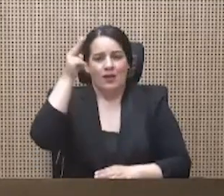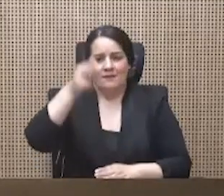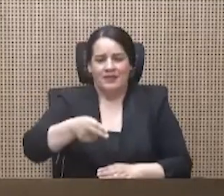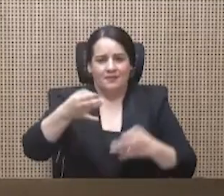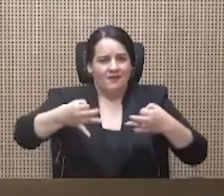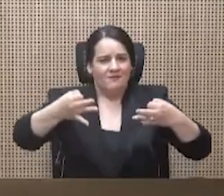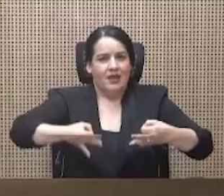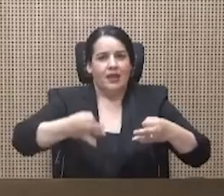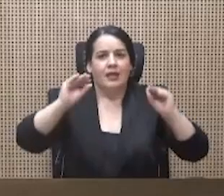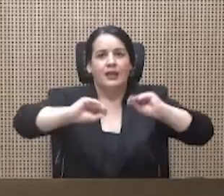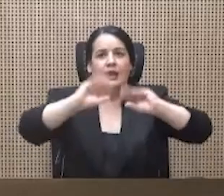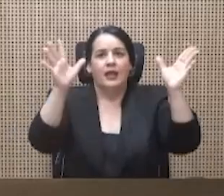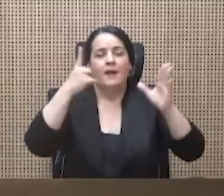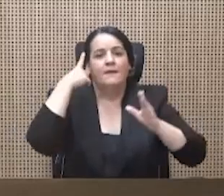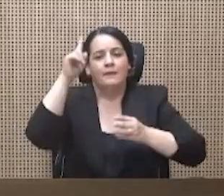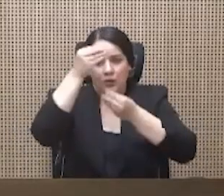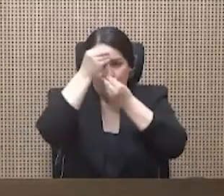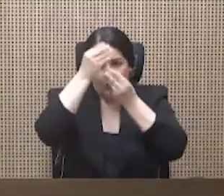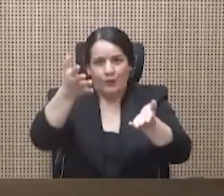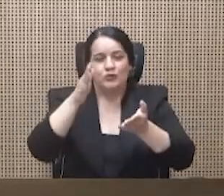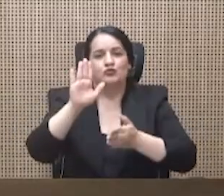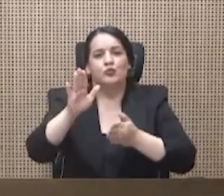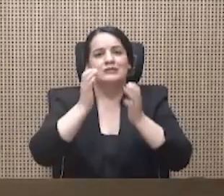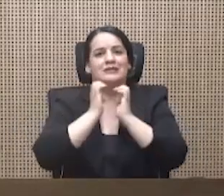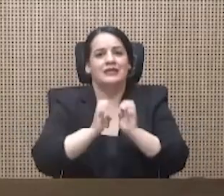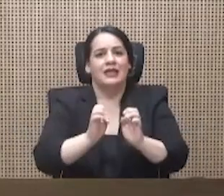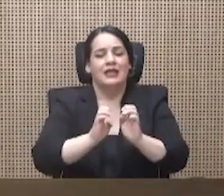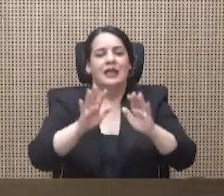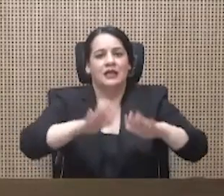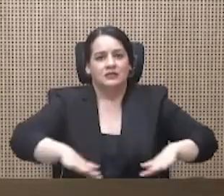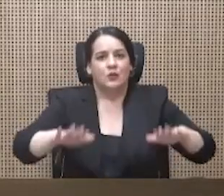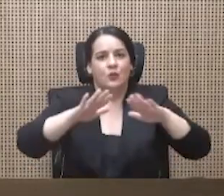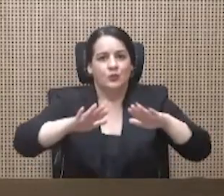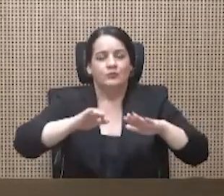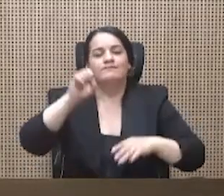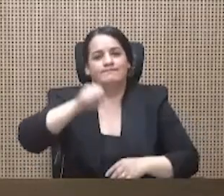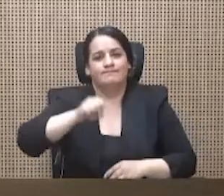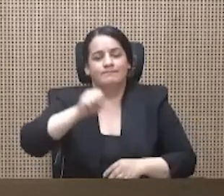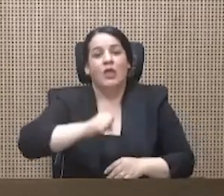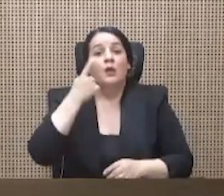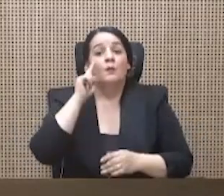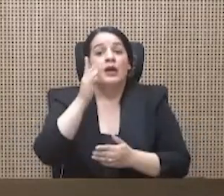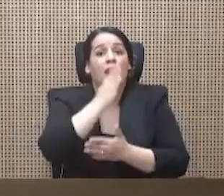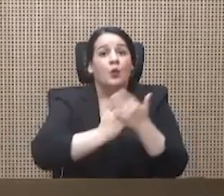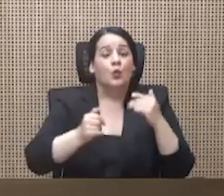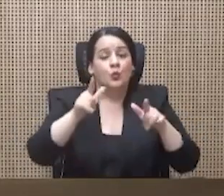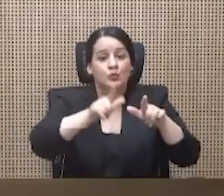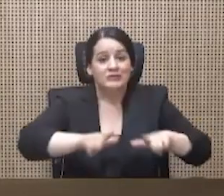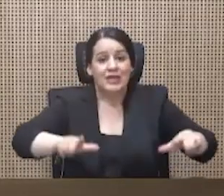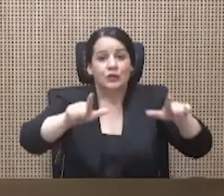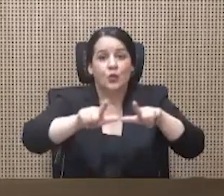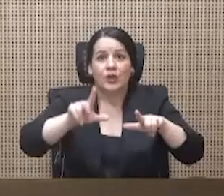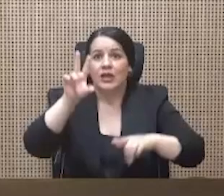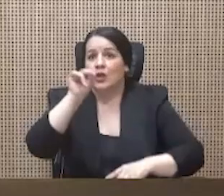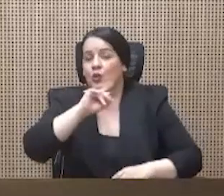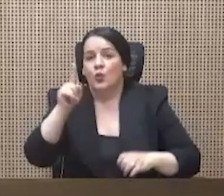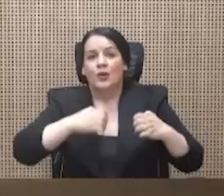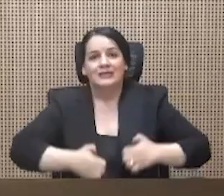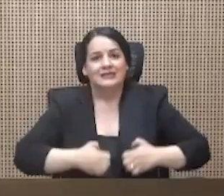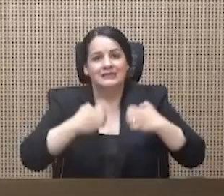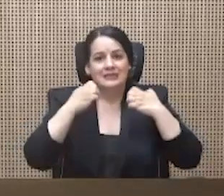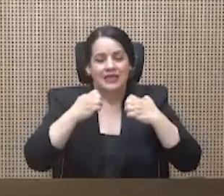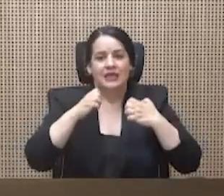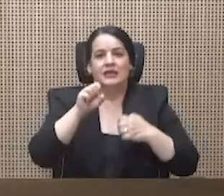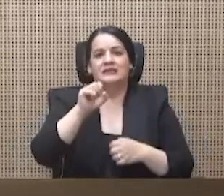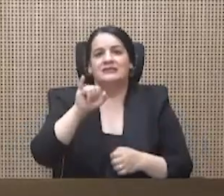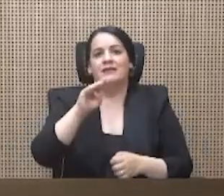para comunicar su estrategia en este contexto. De tal manera que, para algunos sectores, no ha existido simetría